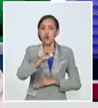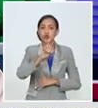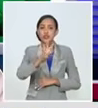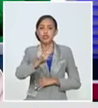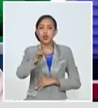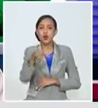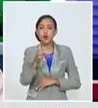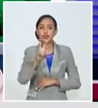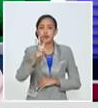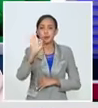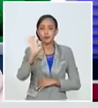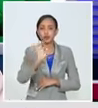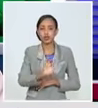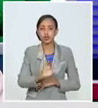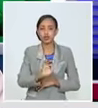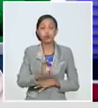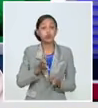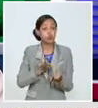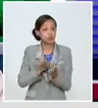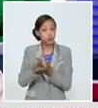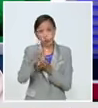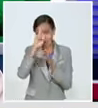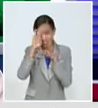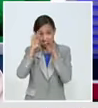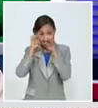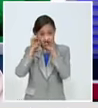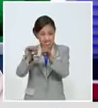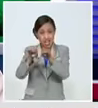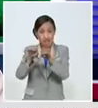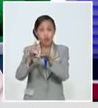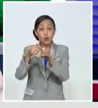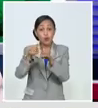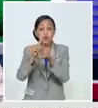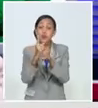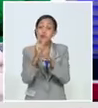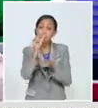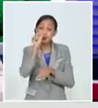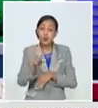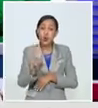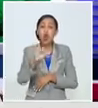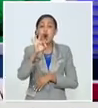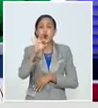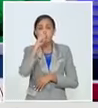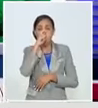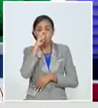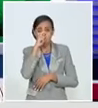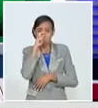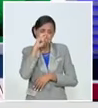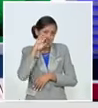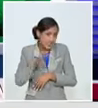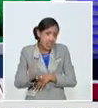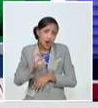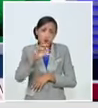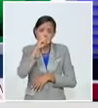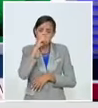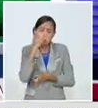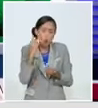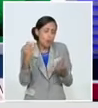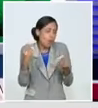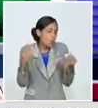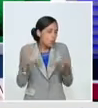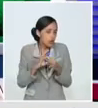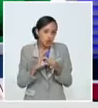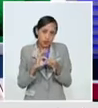93,3% y se mantiene una paciente de 8 años de edad crítica, aunque